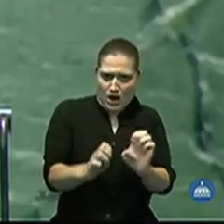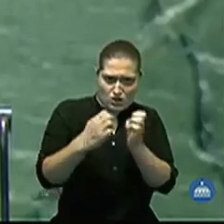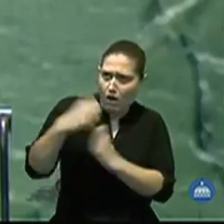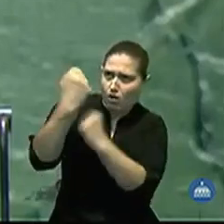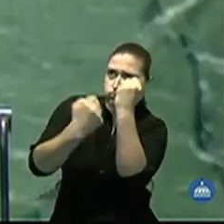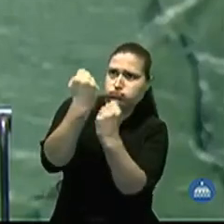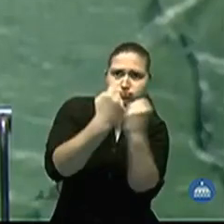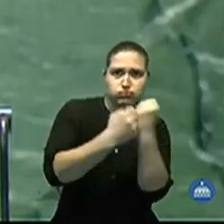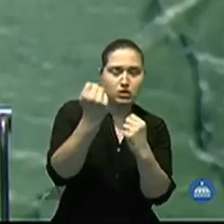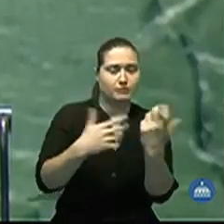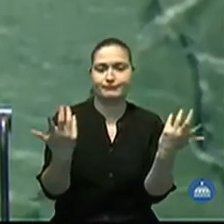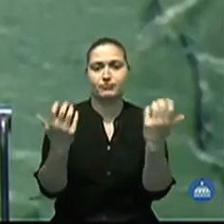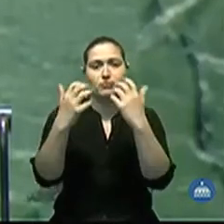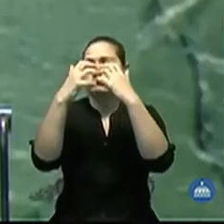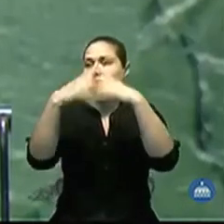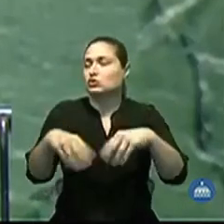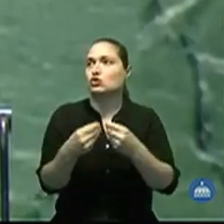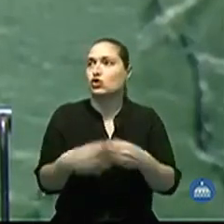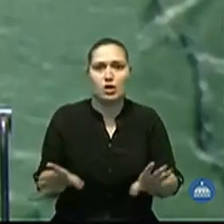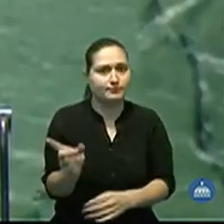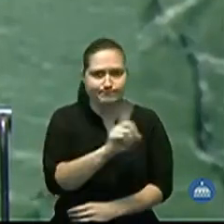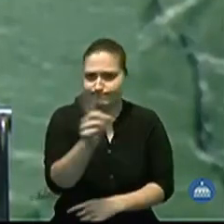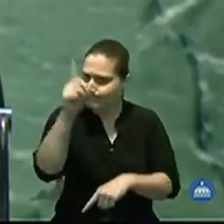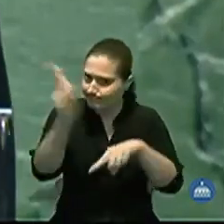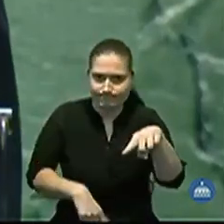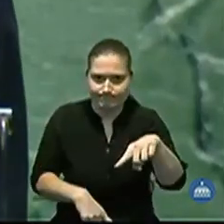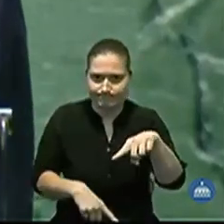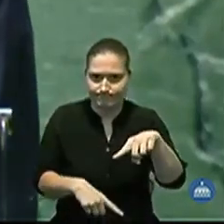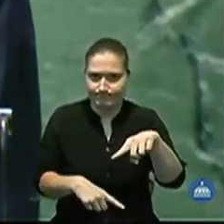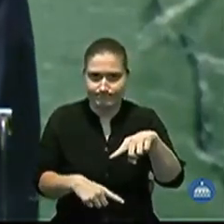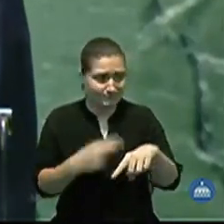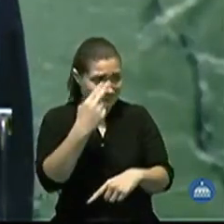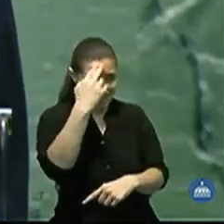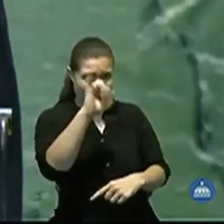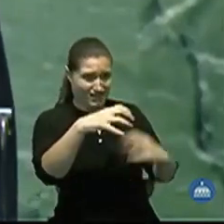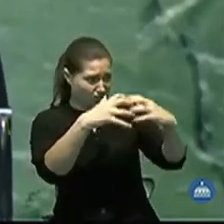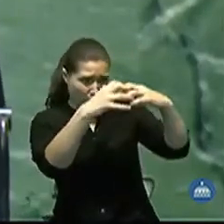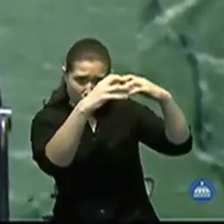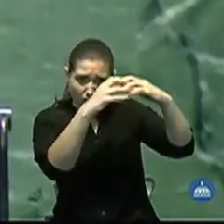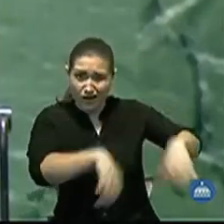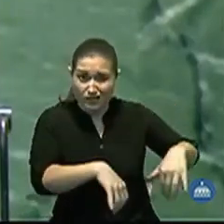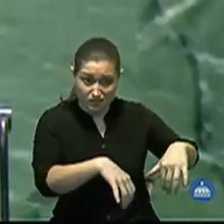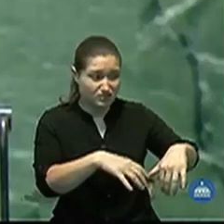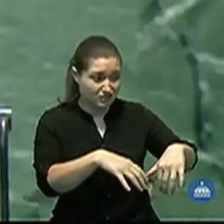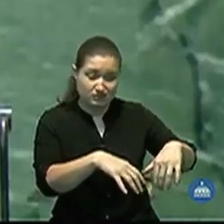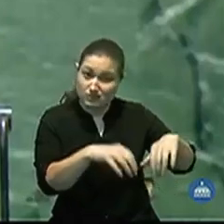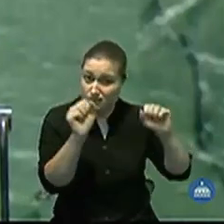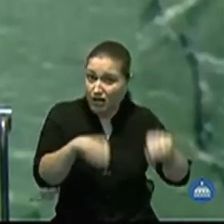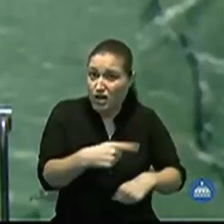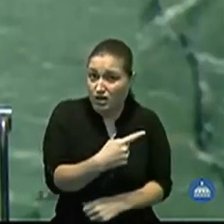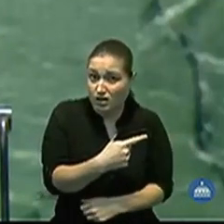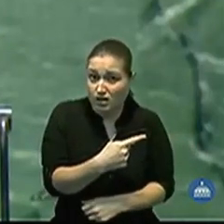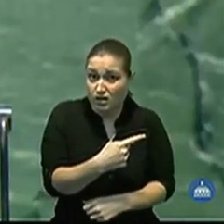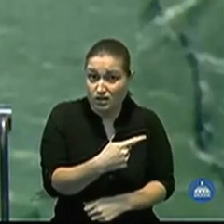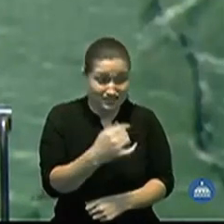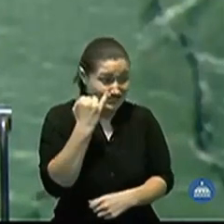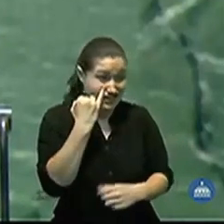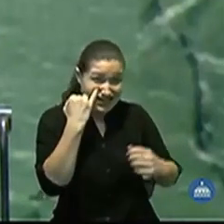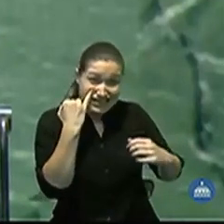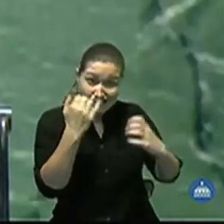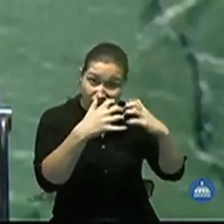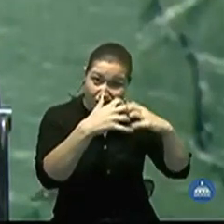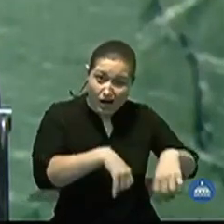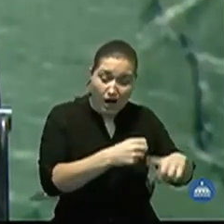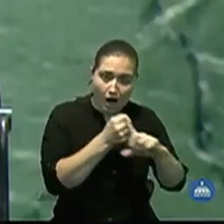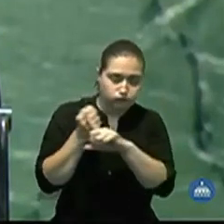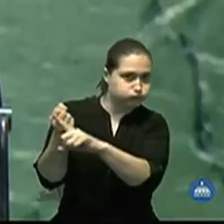desplomen, pues de lo contrario, el colapso de Haití será inminente y sus consecuencias alcanzarán a toda la